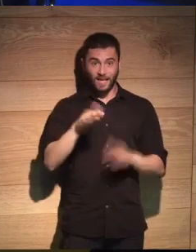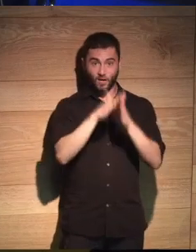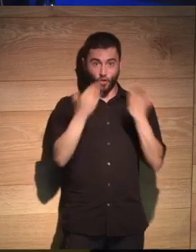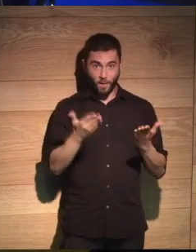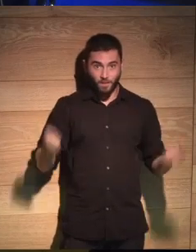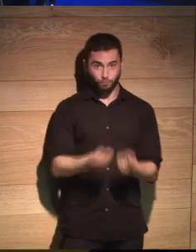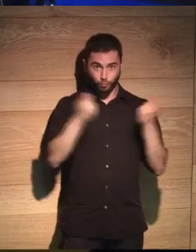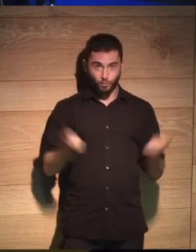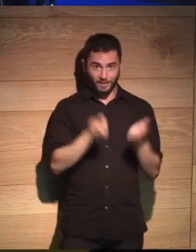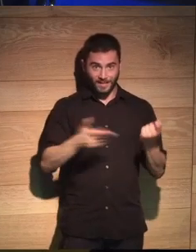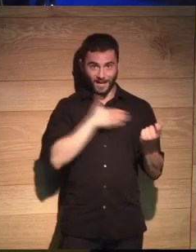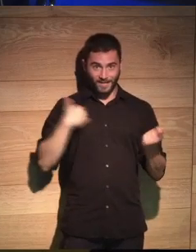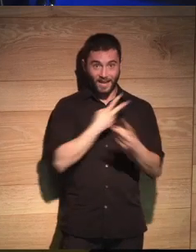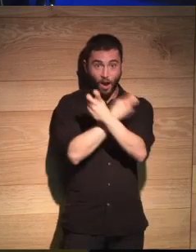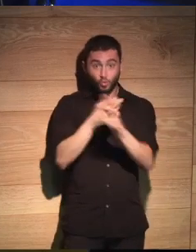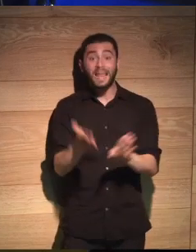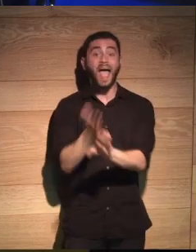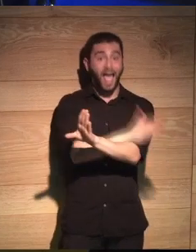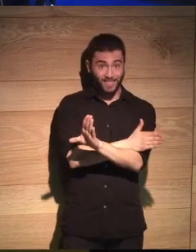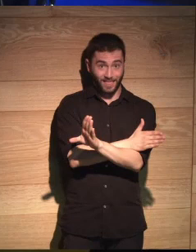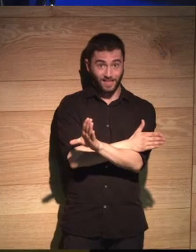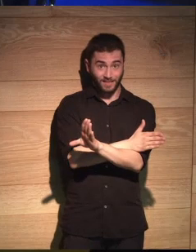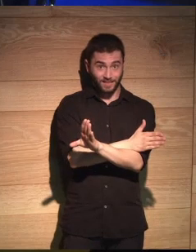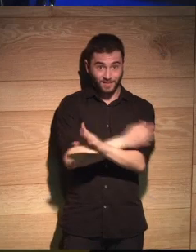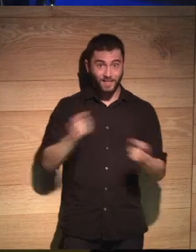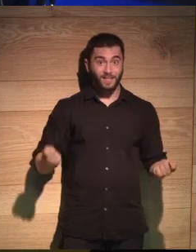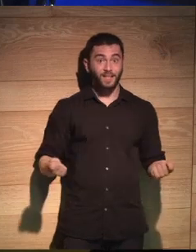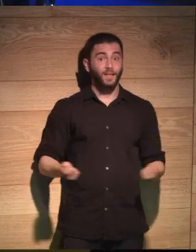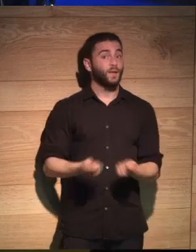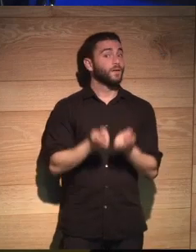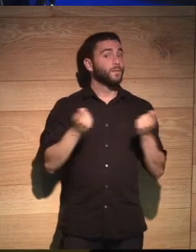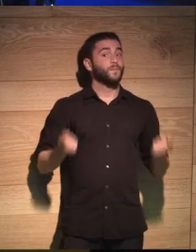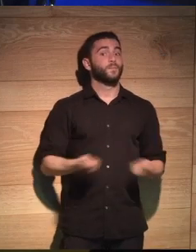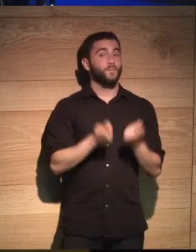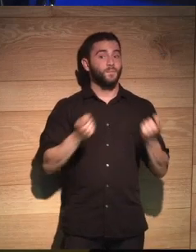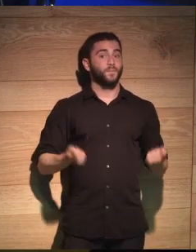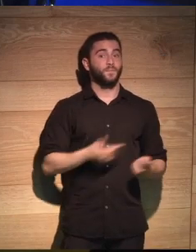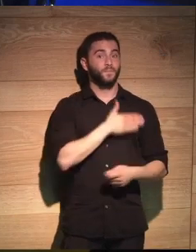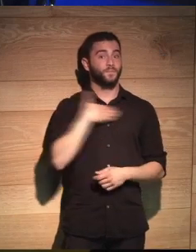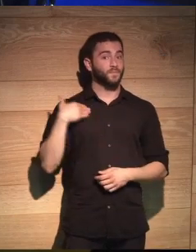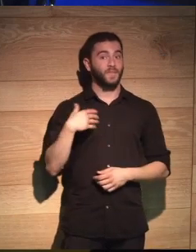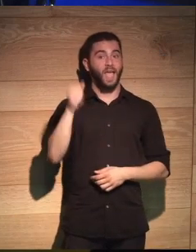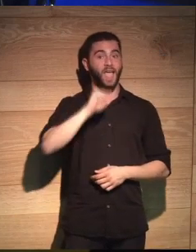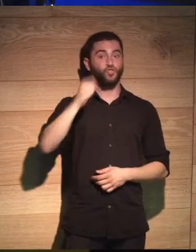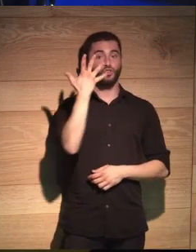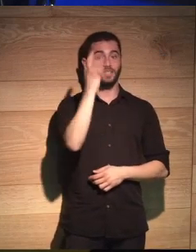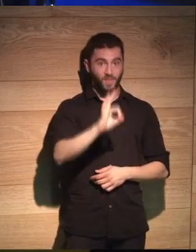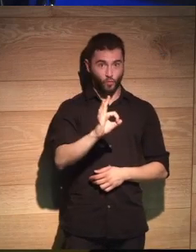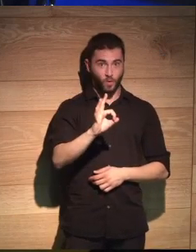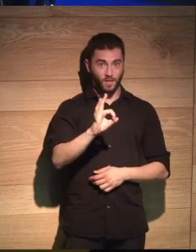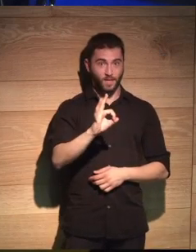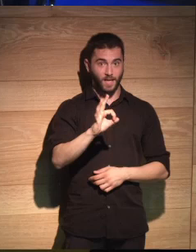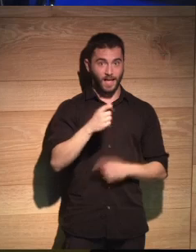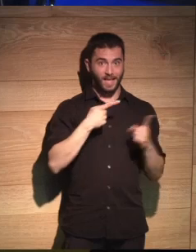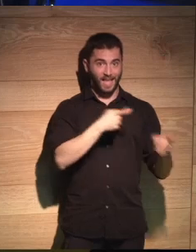quería publicar antes de publicarla en Austria, y la quería publicar también en los años 50. Y los años 50